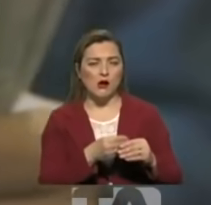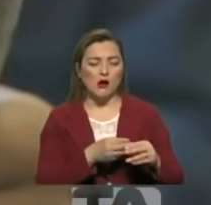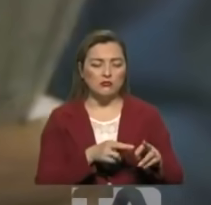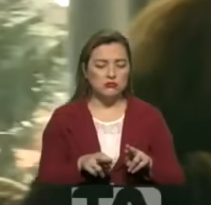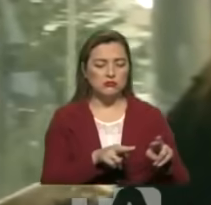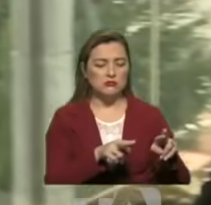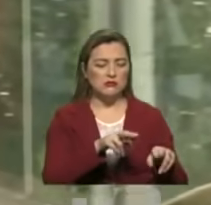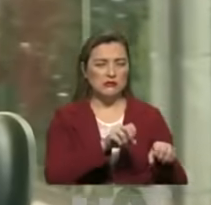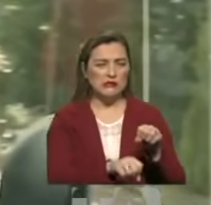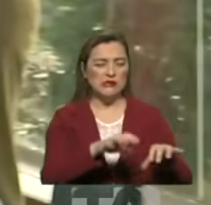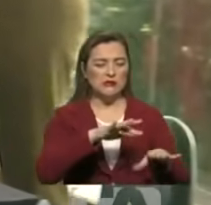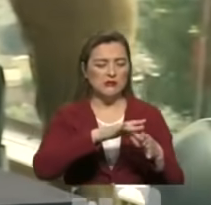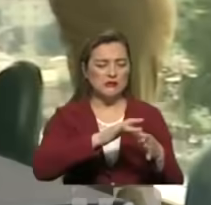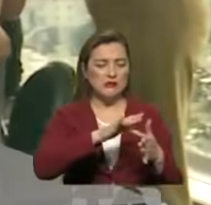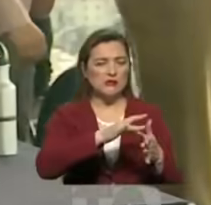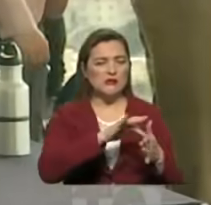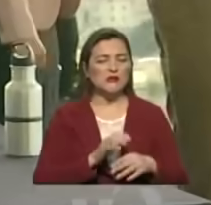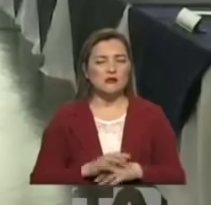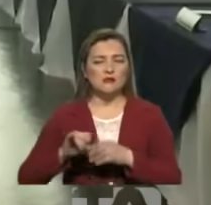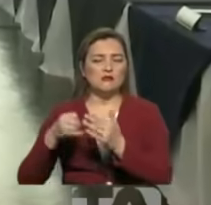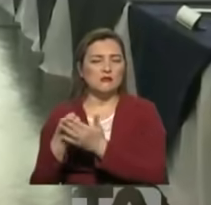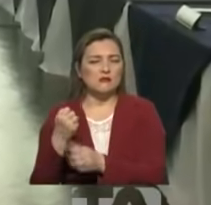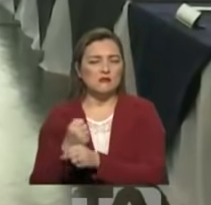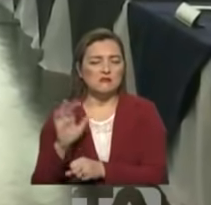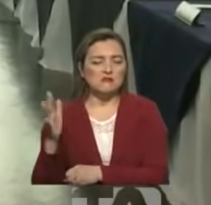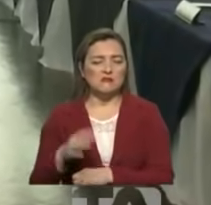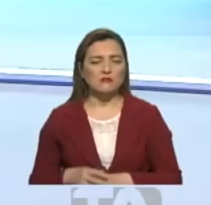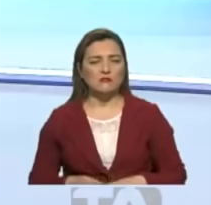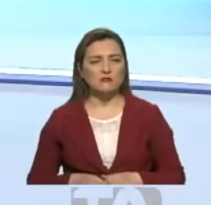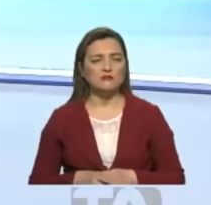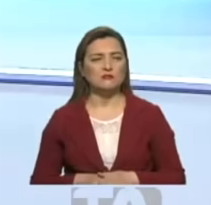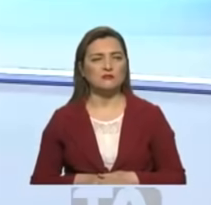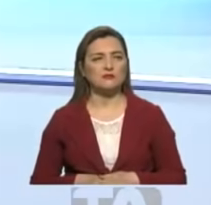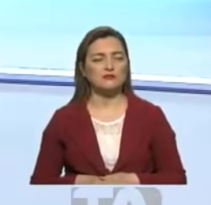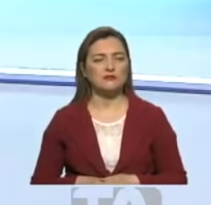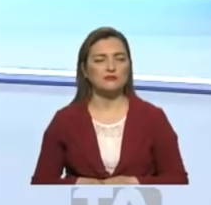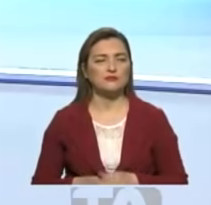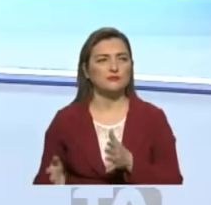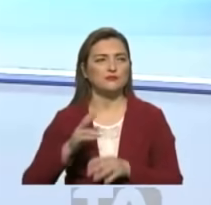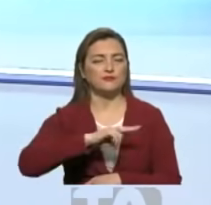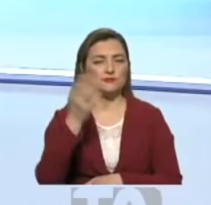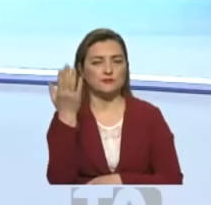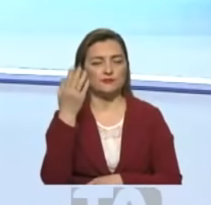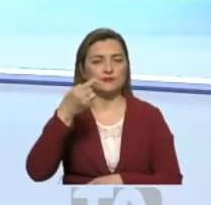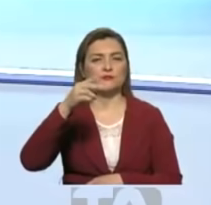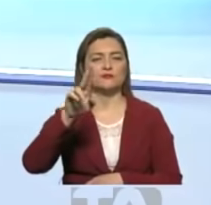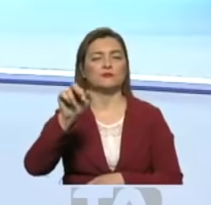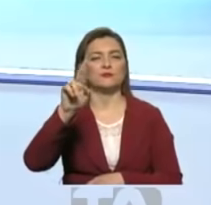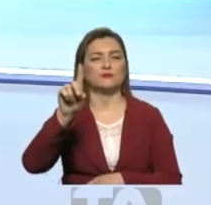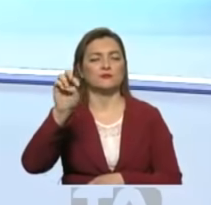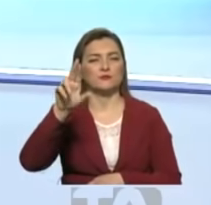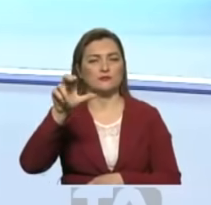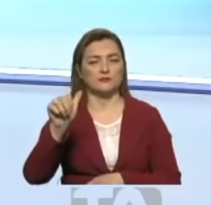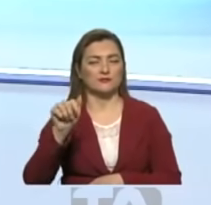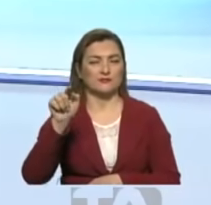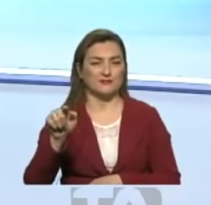trabajo que realiza para la ciudad. En Quito, Paul Coello, 24 horas. El vicealcalde Santiago Guarderas